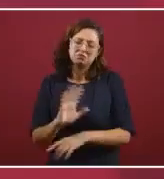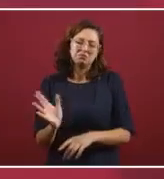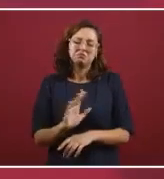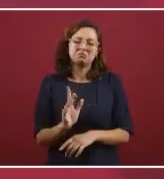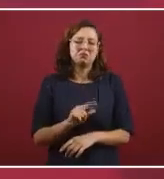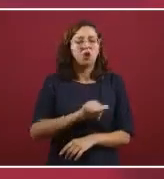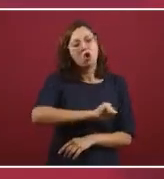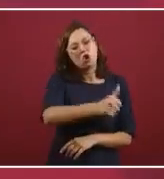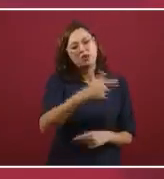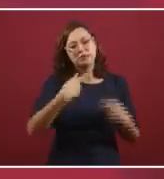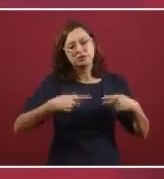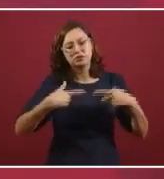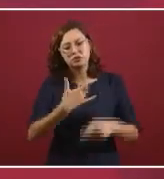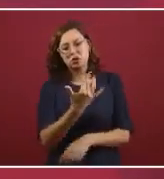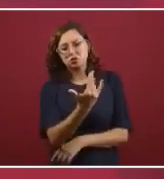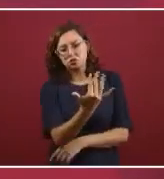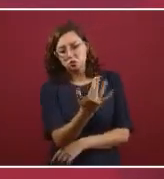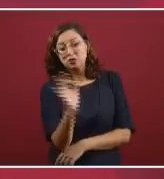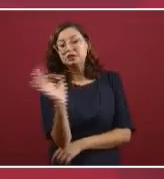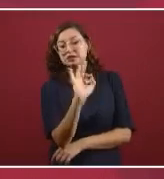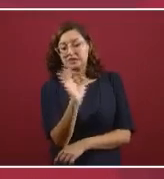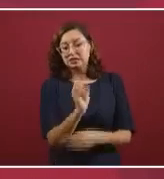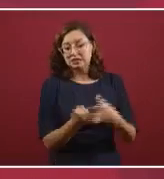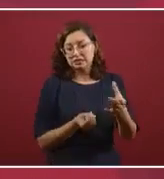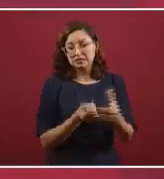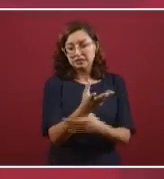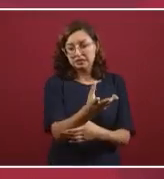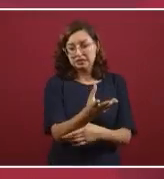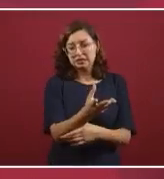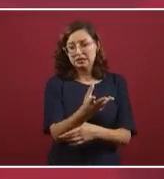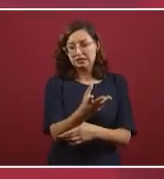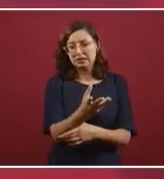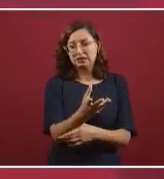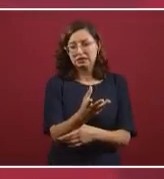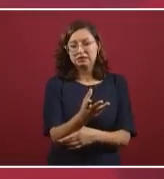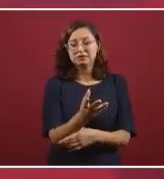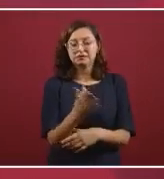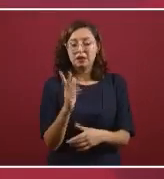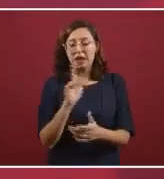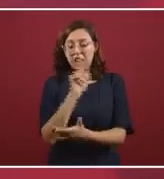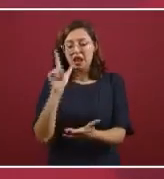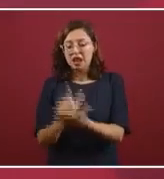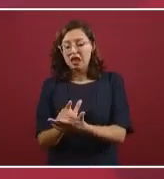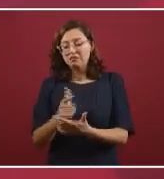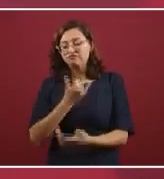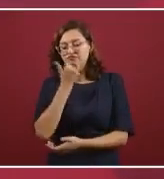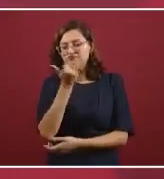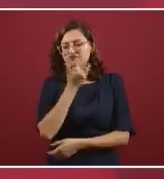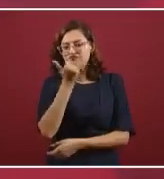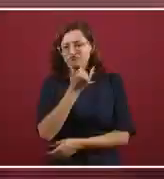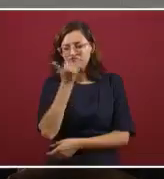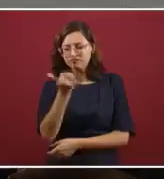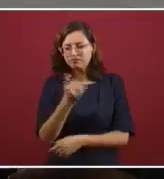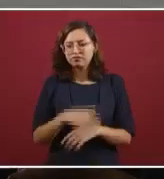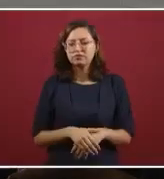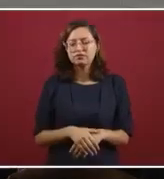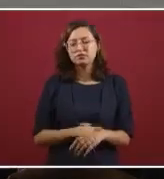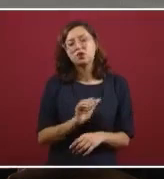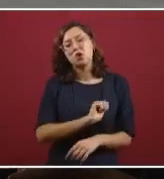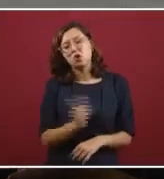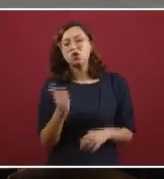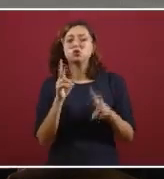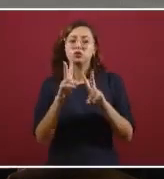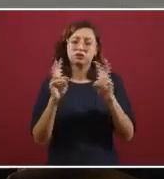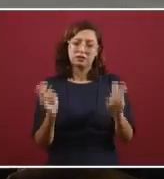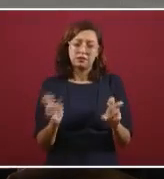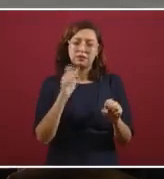alguna circunstancia de posible liberación por esta interpretación indebida de la ley. Y en el otro caso, por supuesto, que